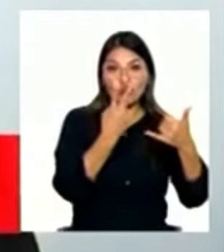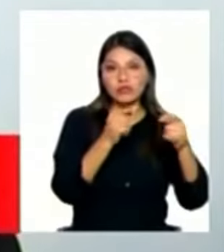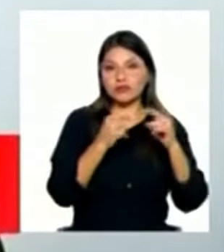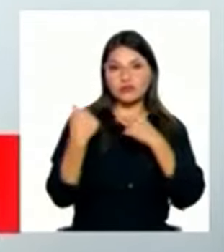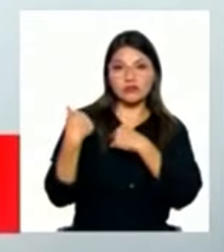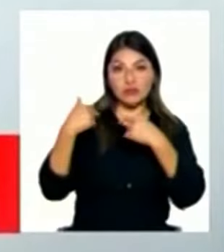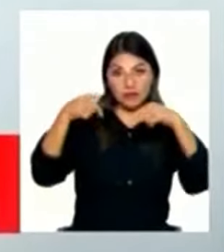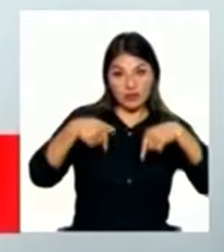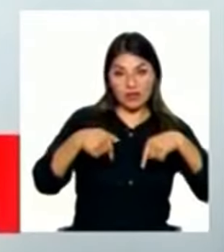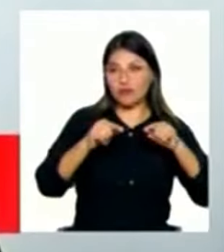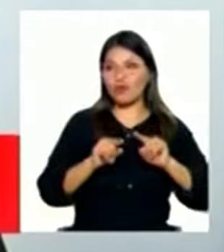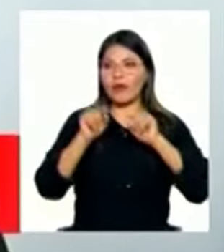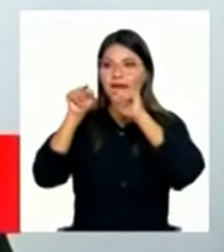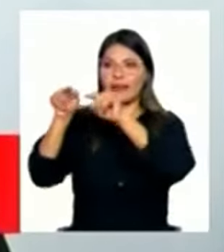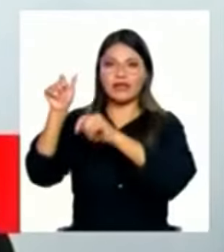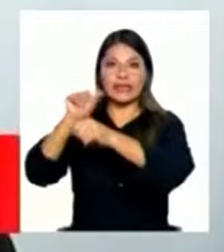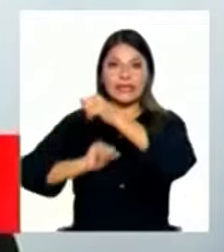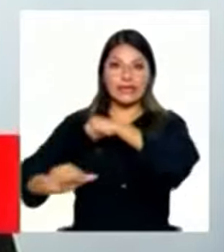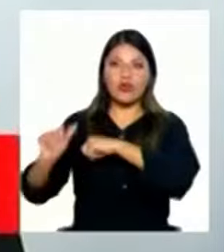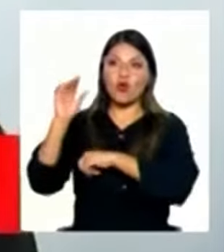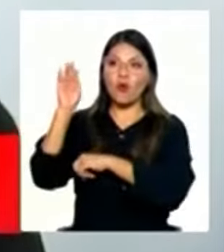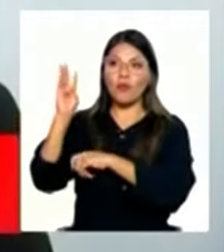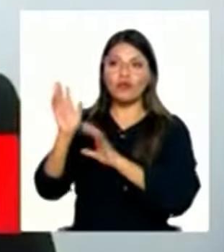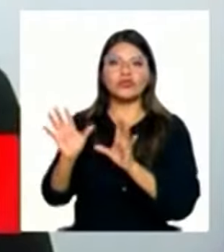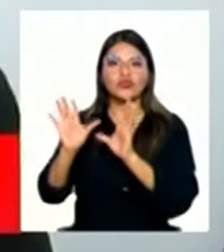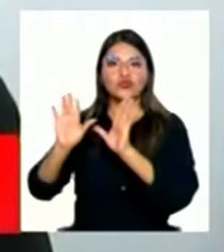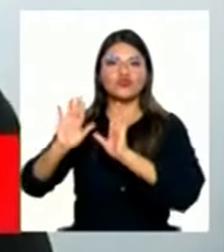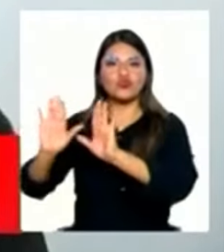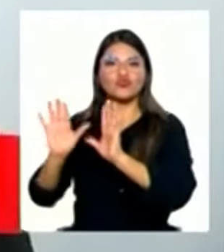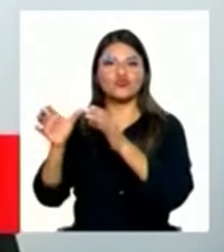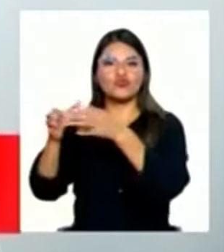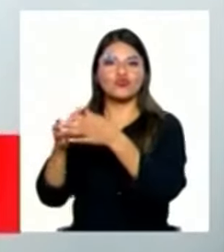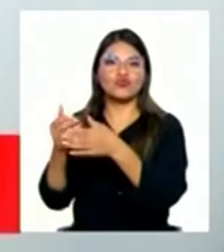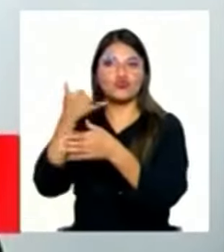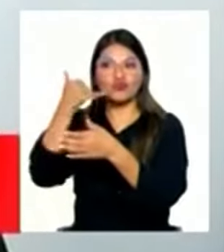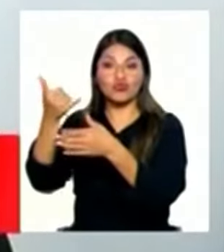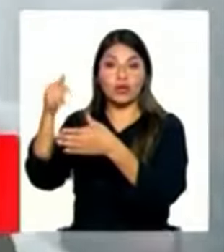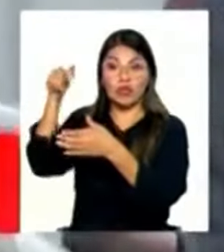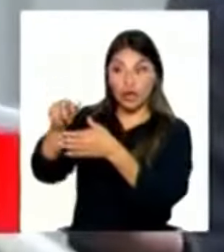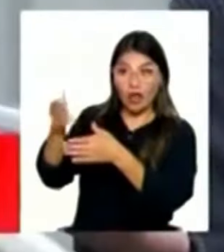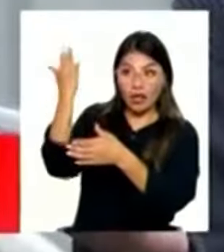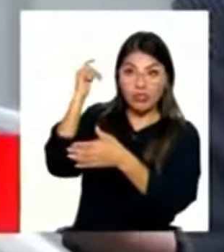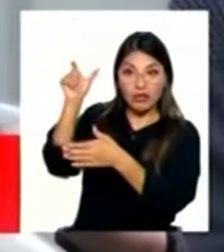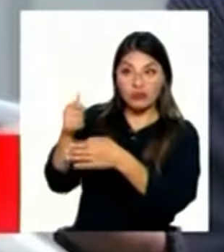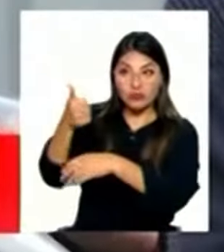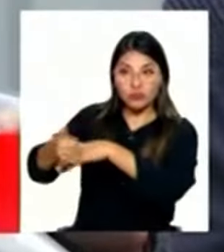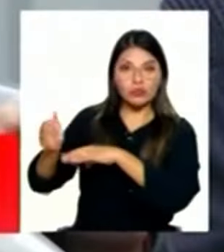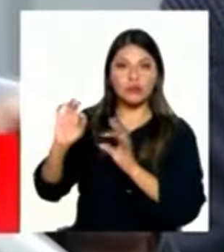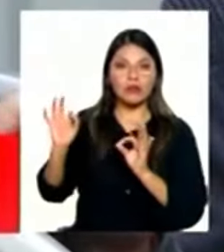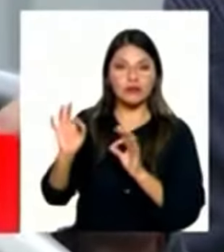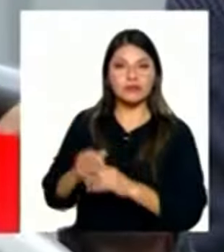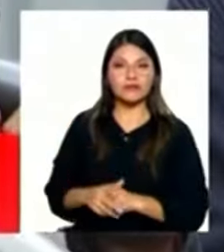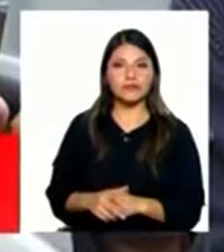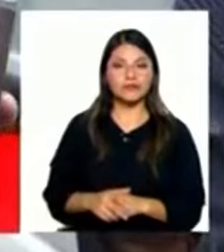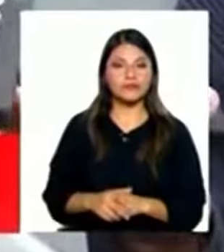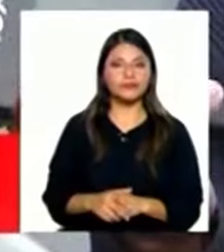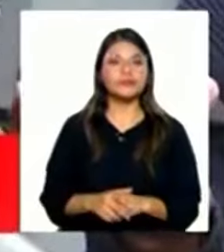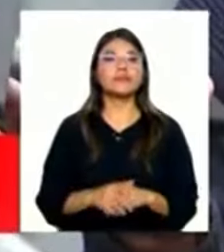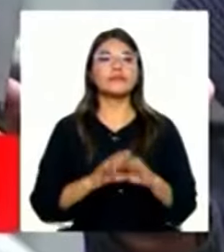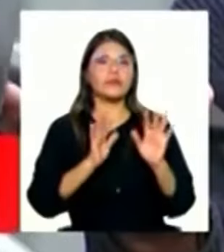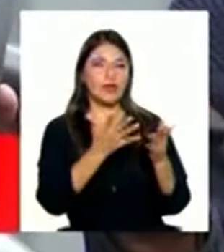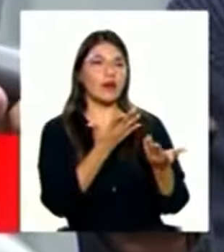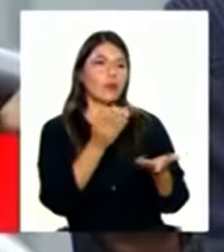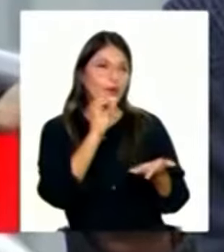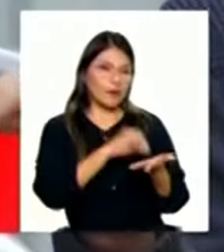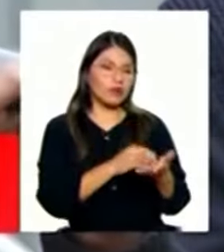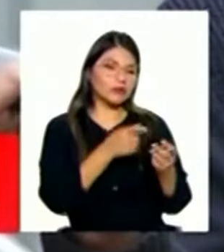hoy son los hijos y la esposa. En consecuencia, ellos no son investigados. Vamos a precisamente insistir